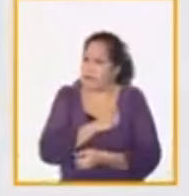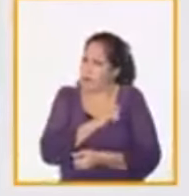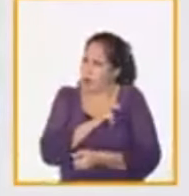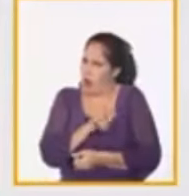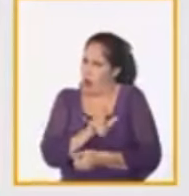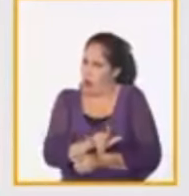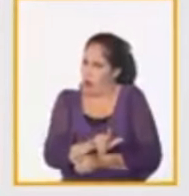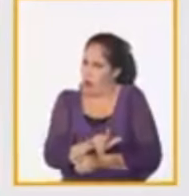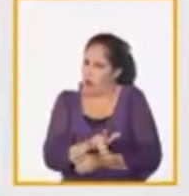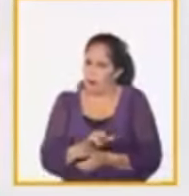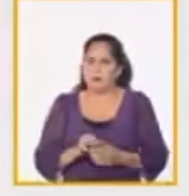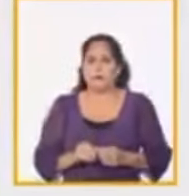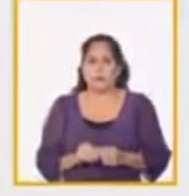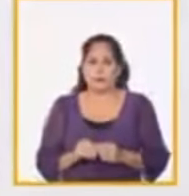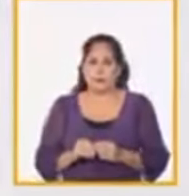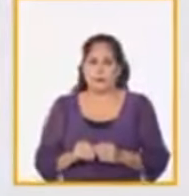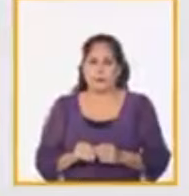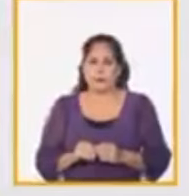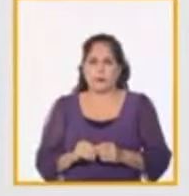amo.